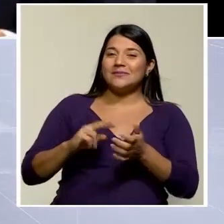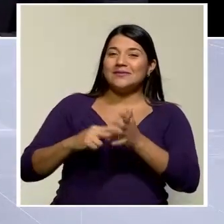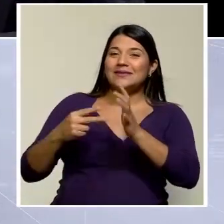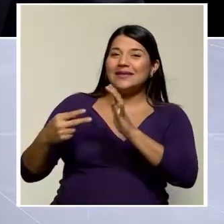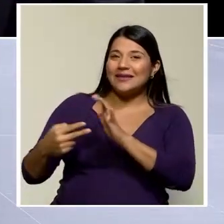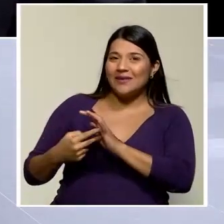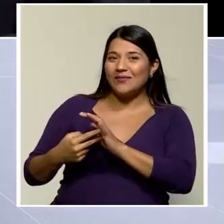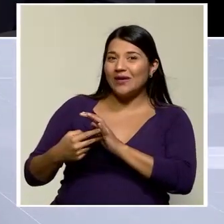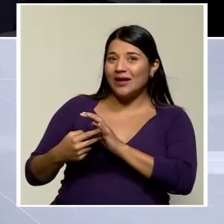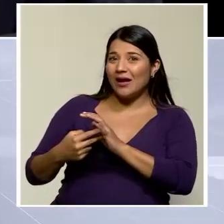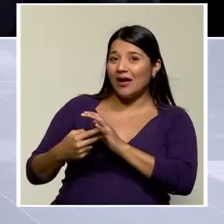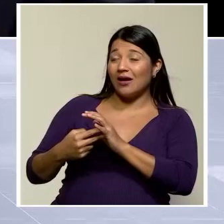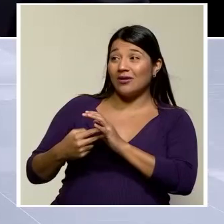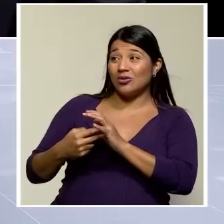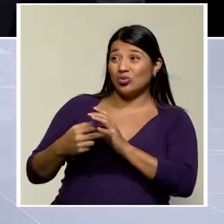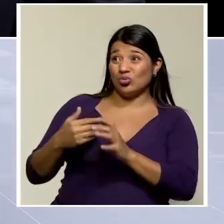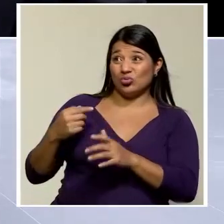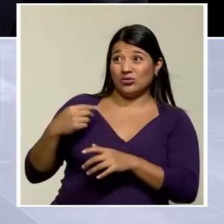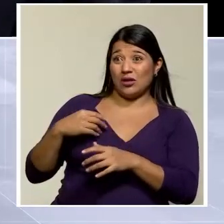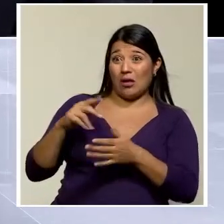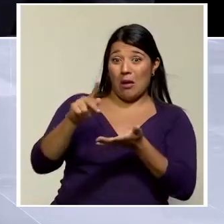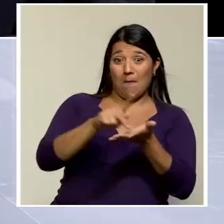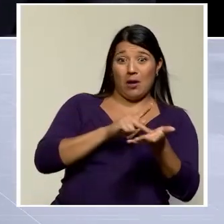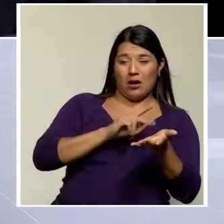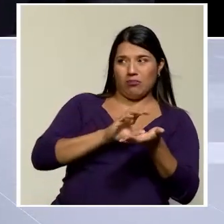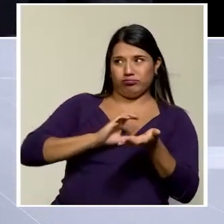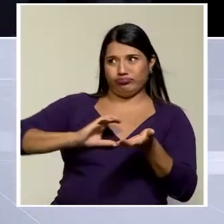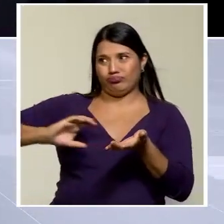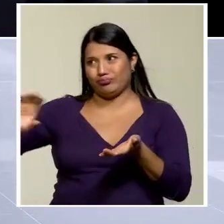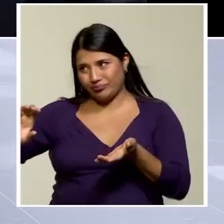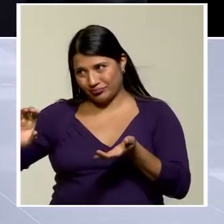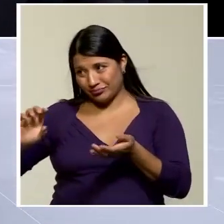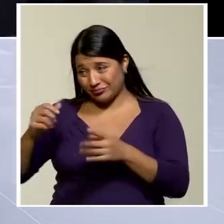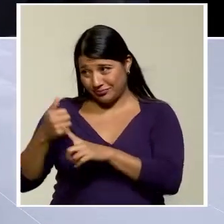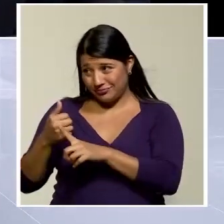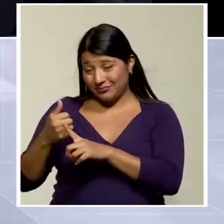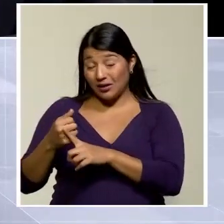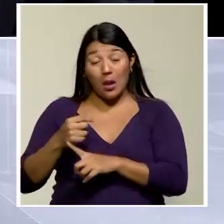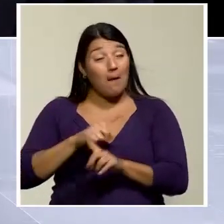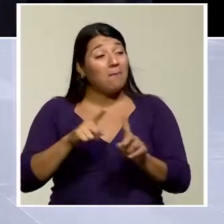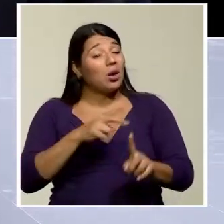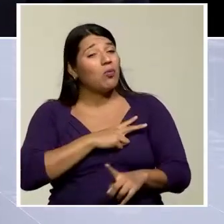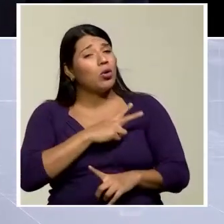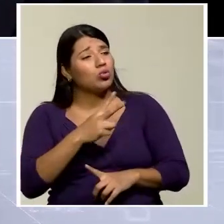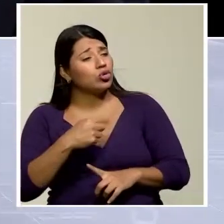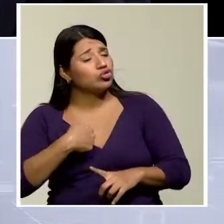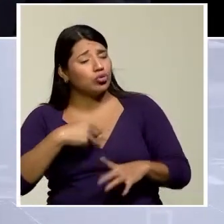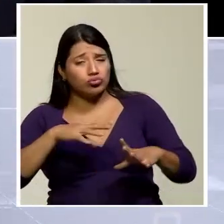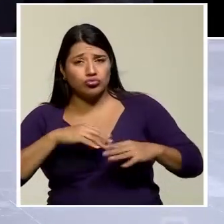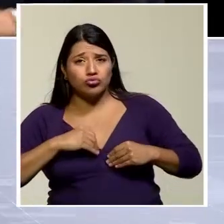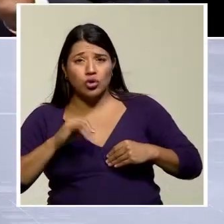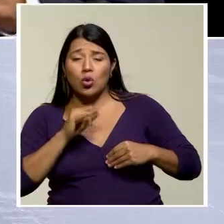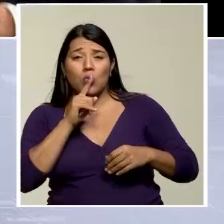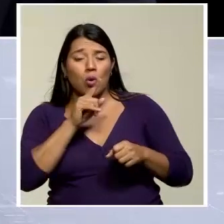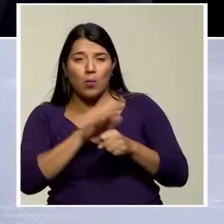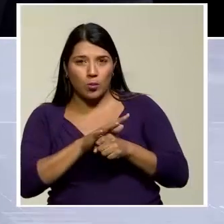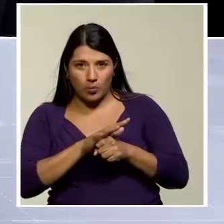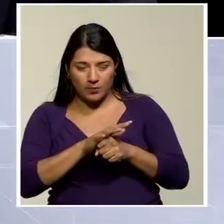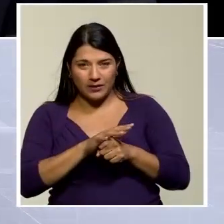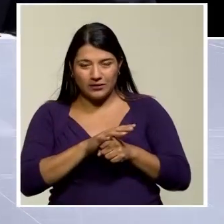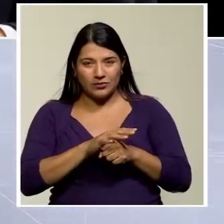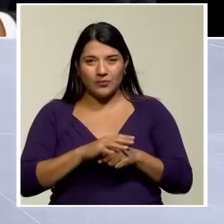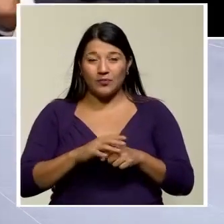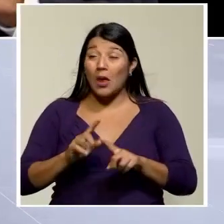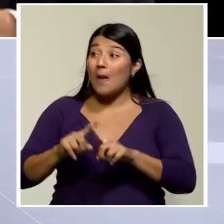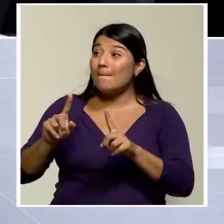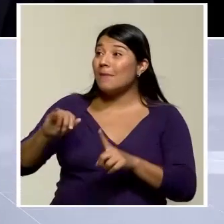una limpiadita al salario. Pero es totalmente voluntario. Uno lo asumió como un compromiso y efectivamente yo, si usted ve las contribuciones, aparezco